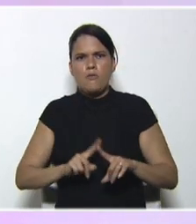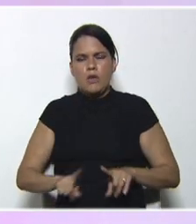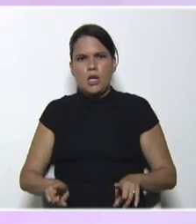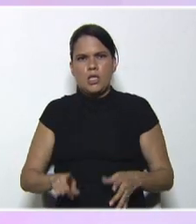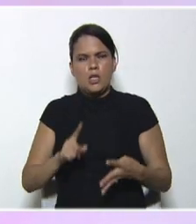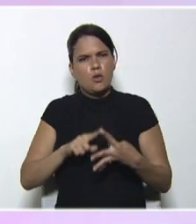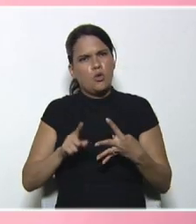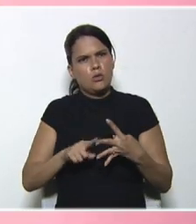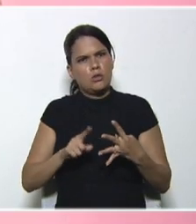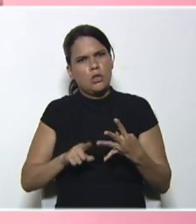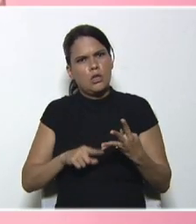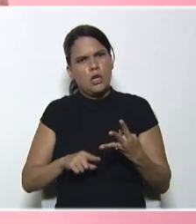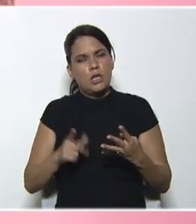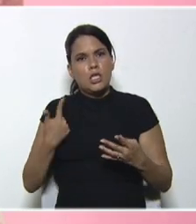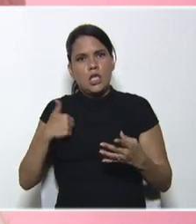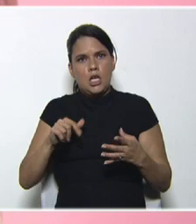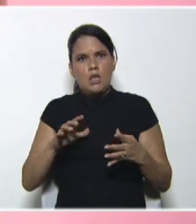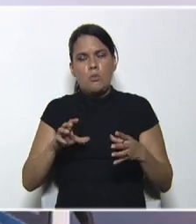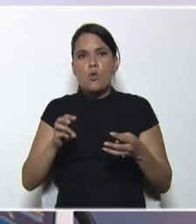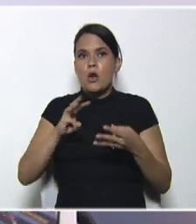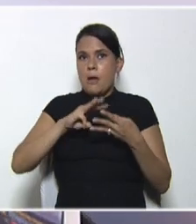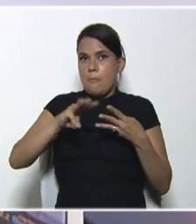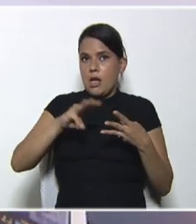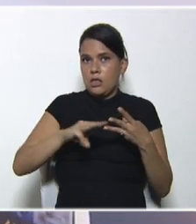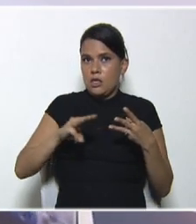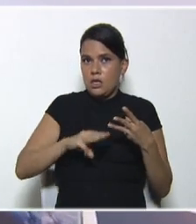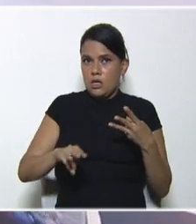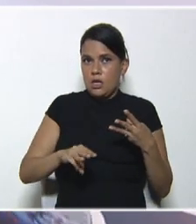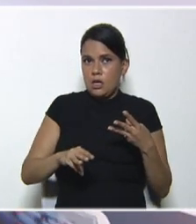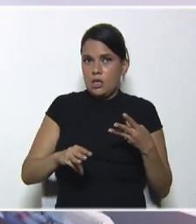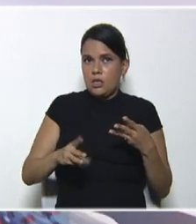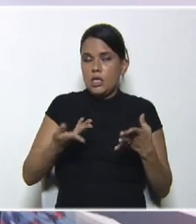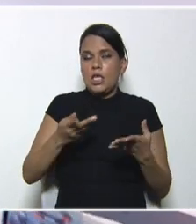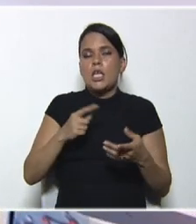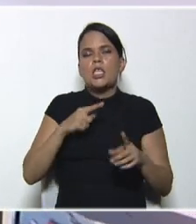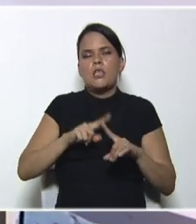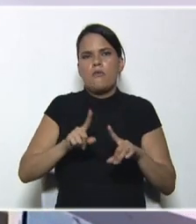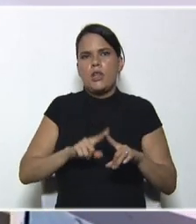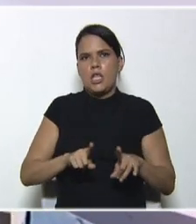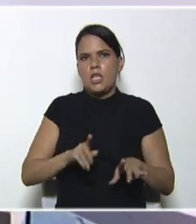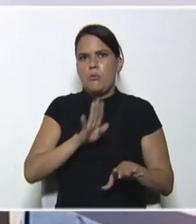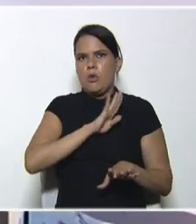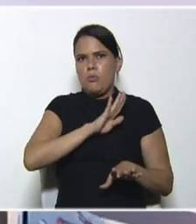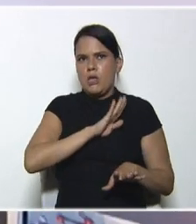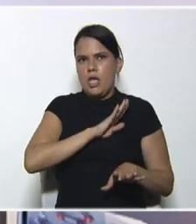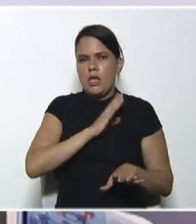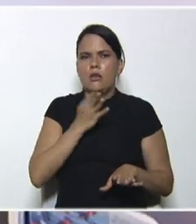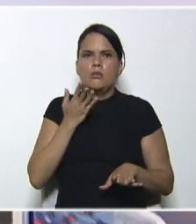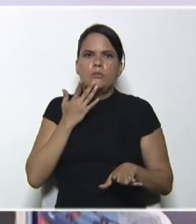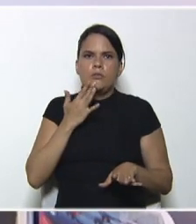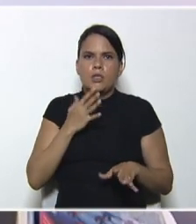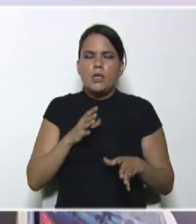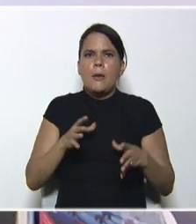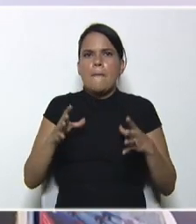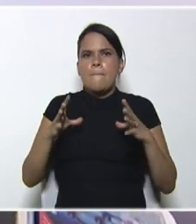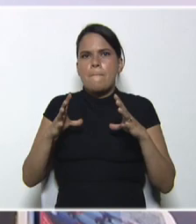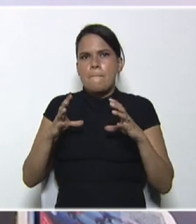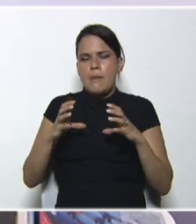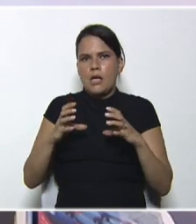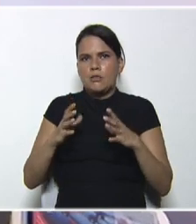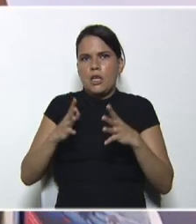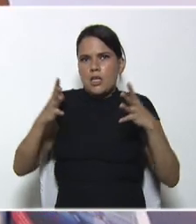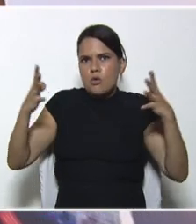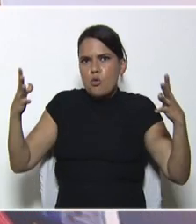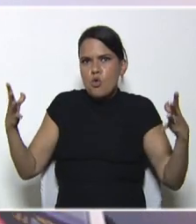¿ok?, compuesta por diferentes propiedades generales, en este caso masa y